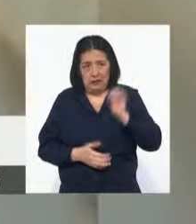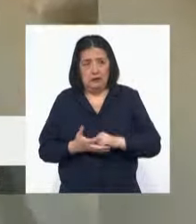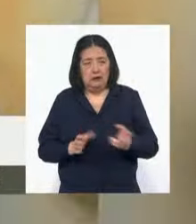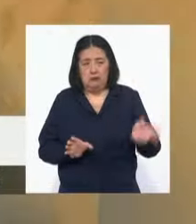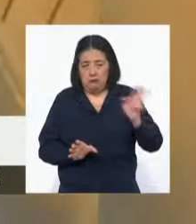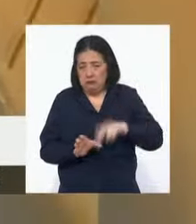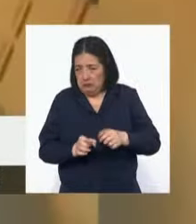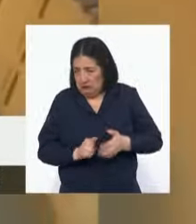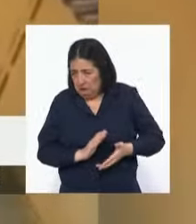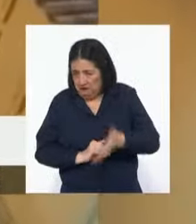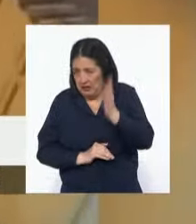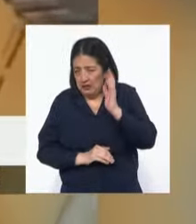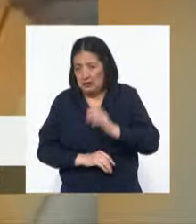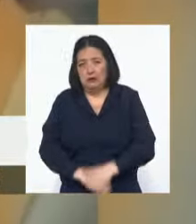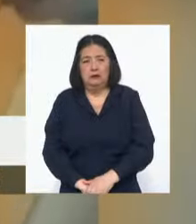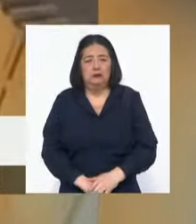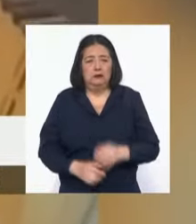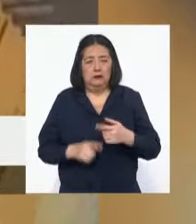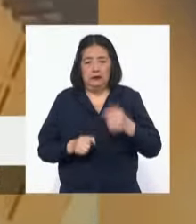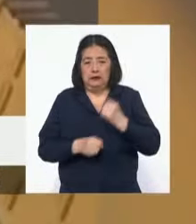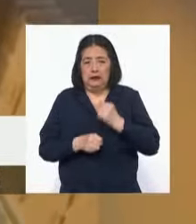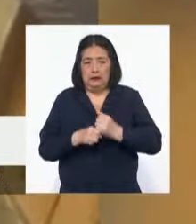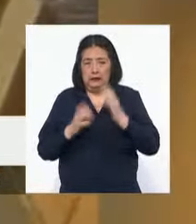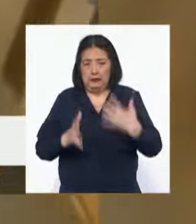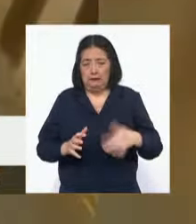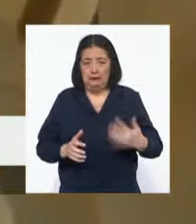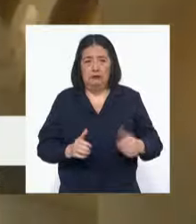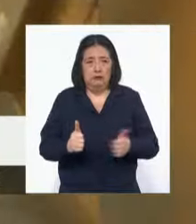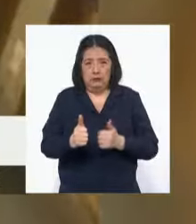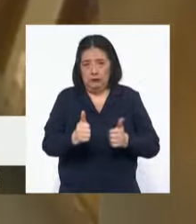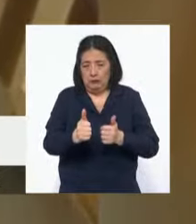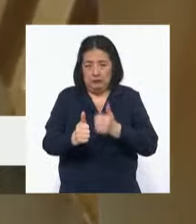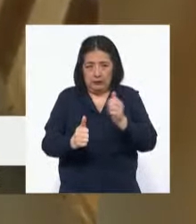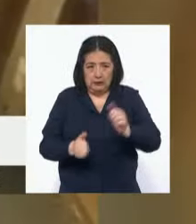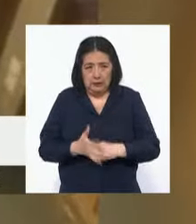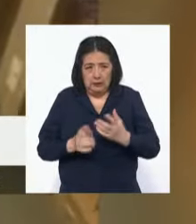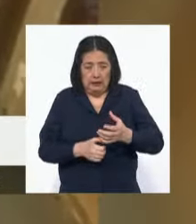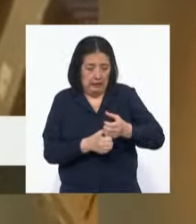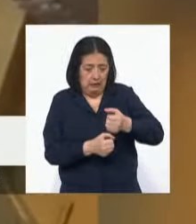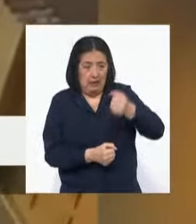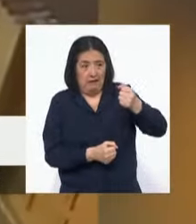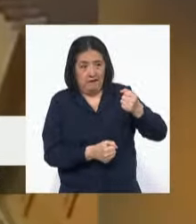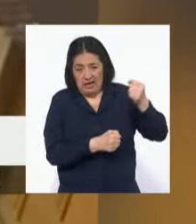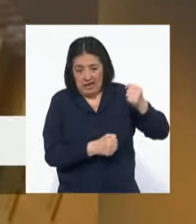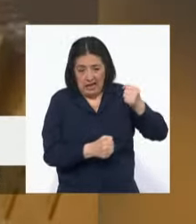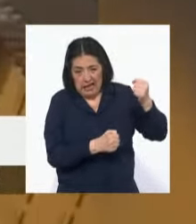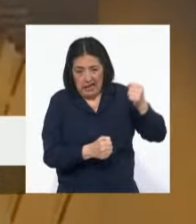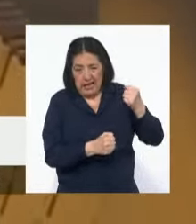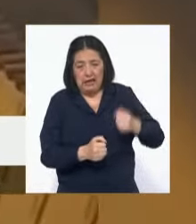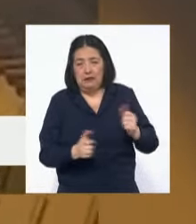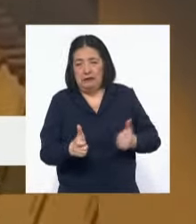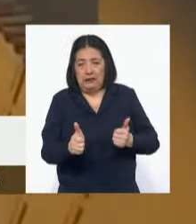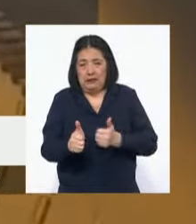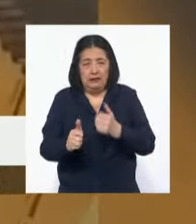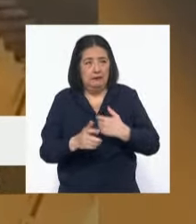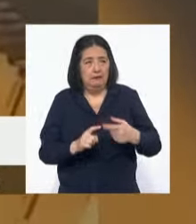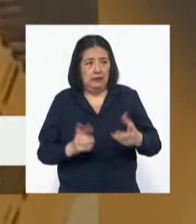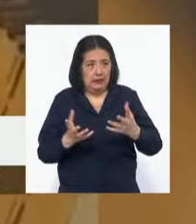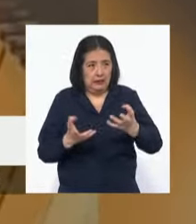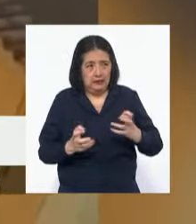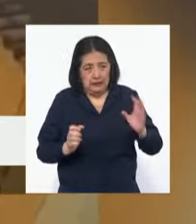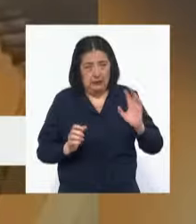luego emprender la huida. El trabajador los persigue con el fierro en la mano, intentando detenerlos.